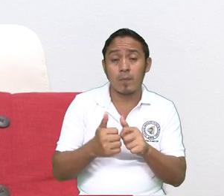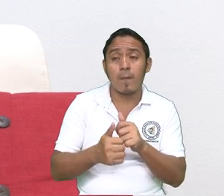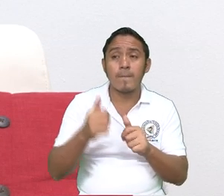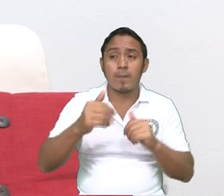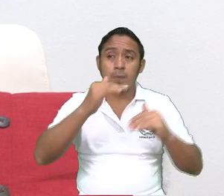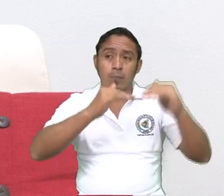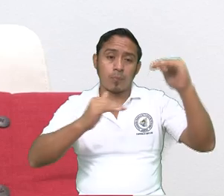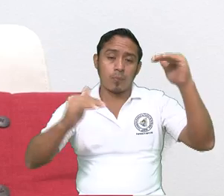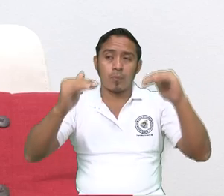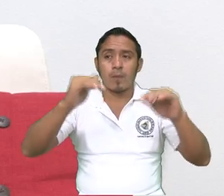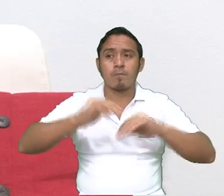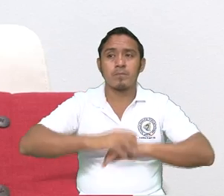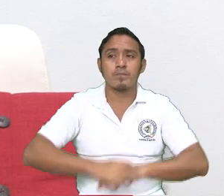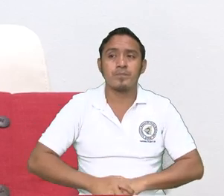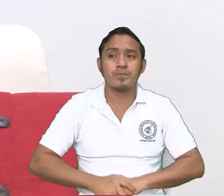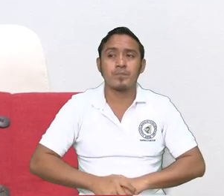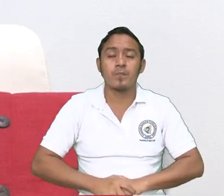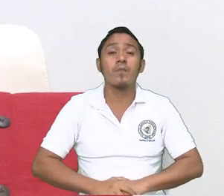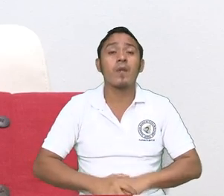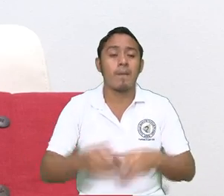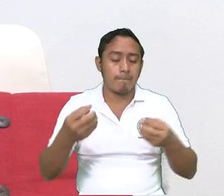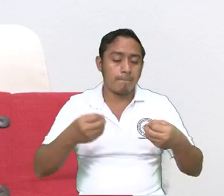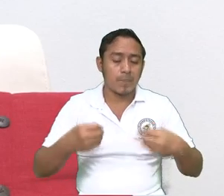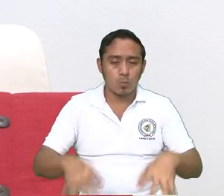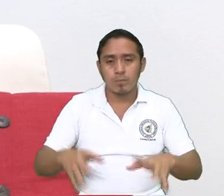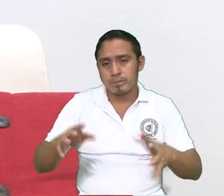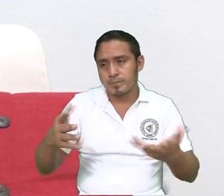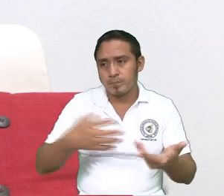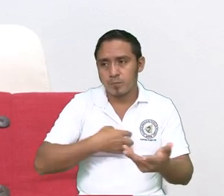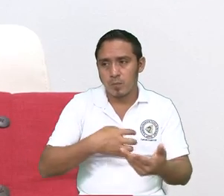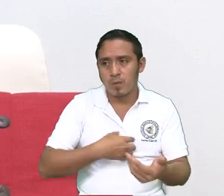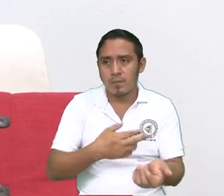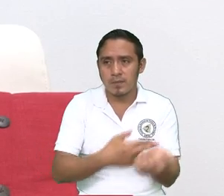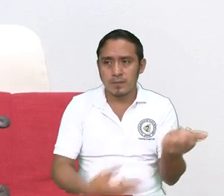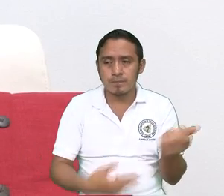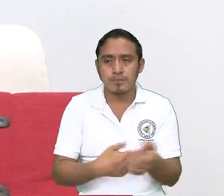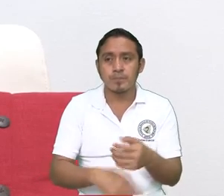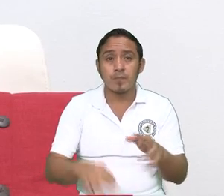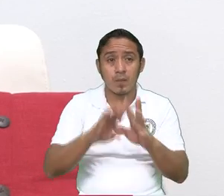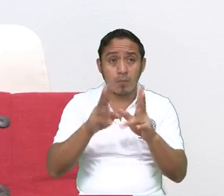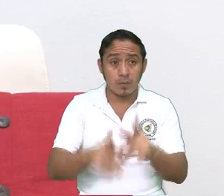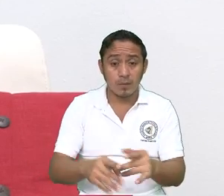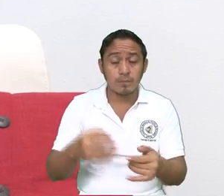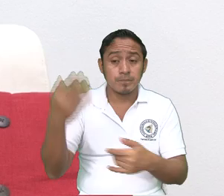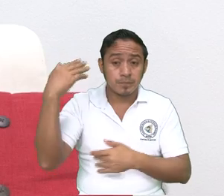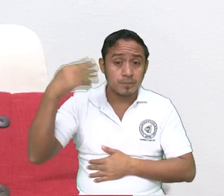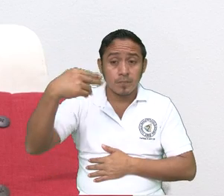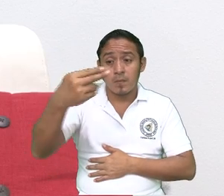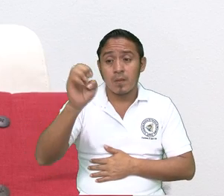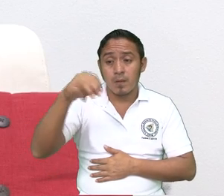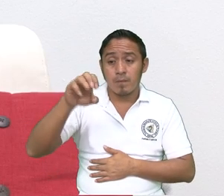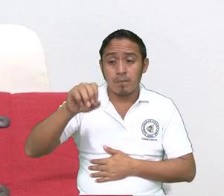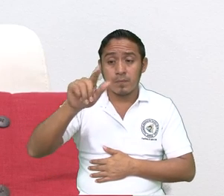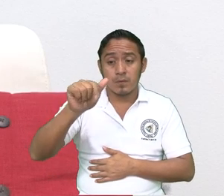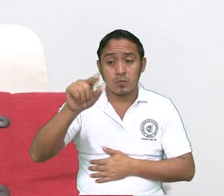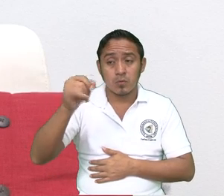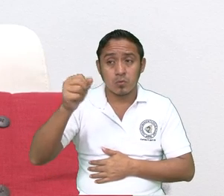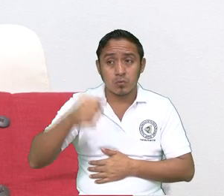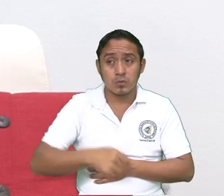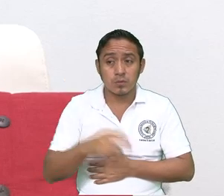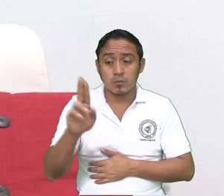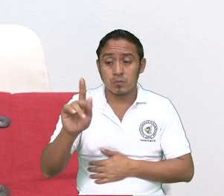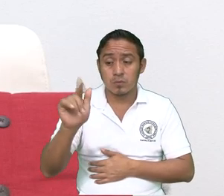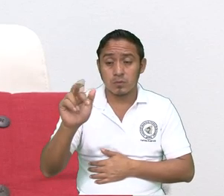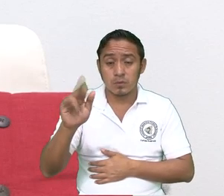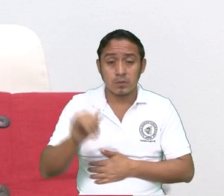disfunción si hay pérdida secundaria por ejemplo en la mujer con matos y uterina por ejemplo un